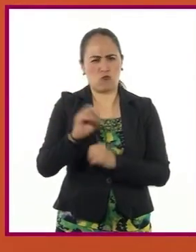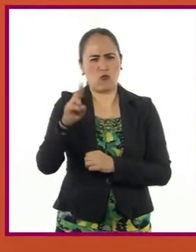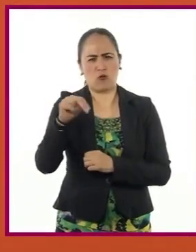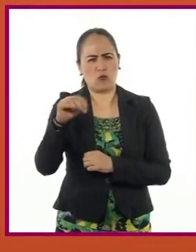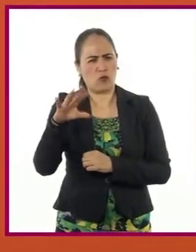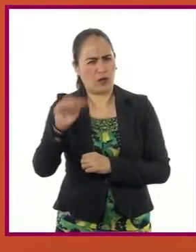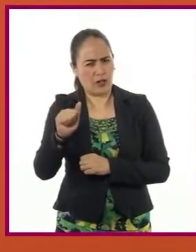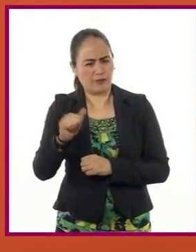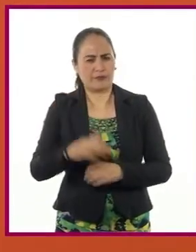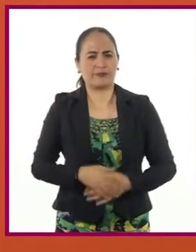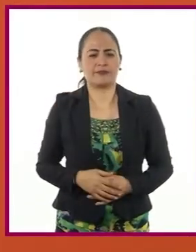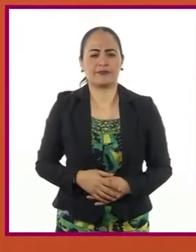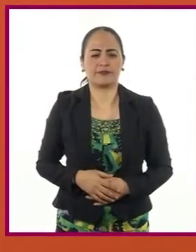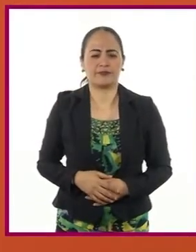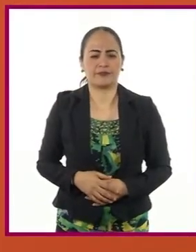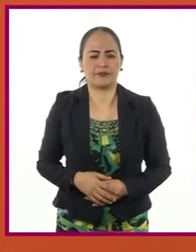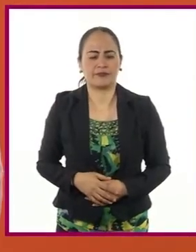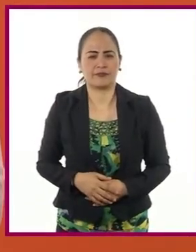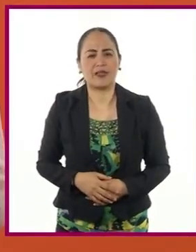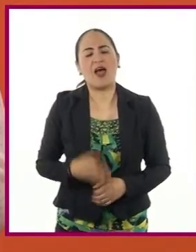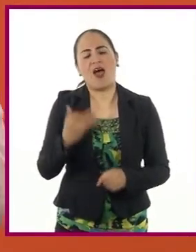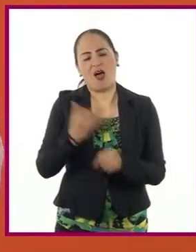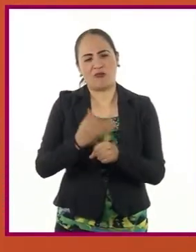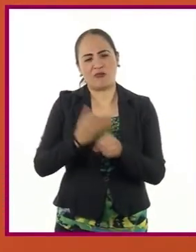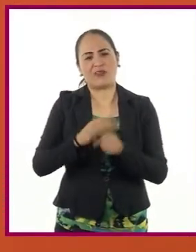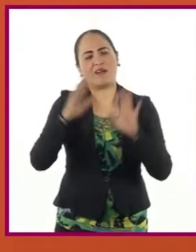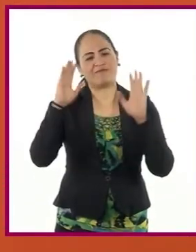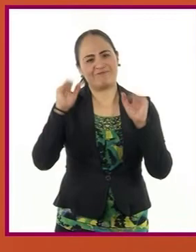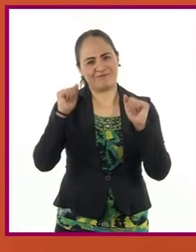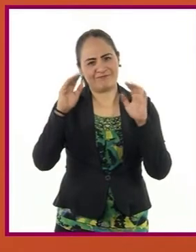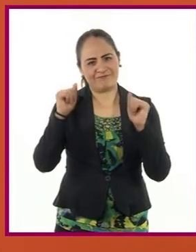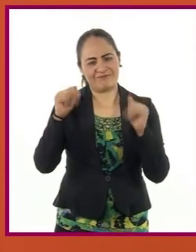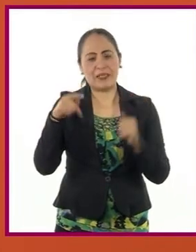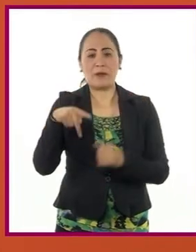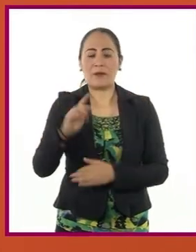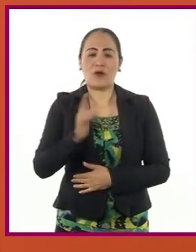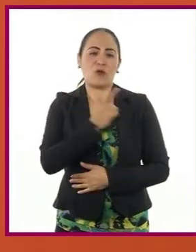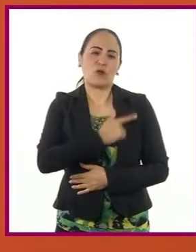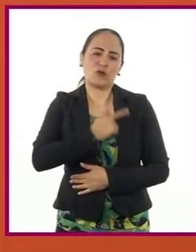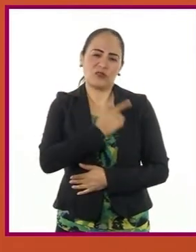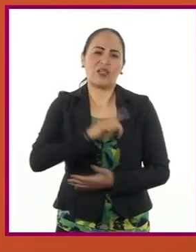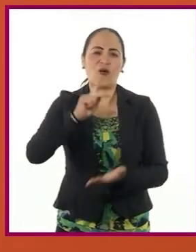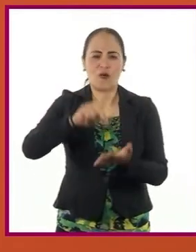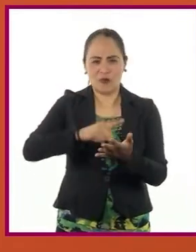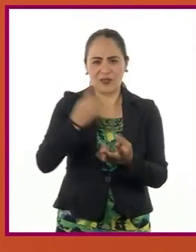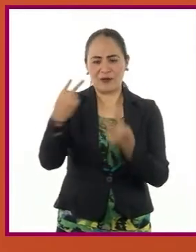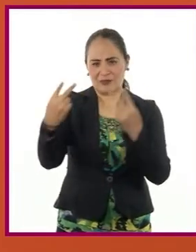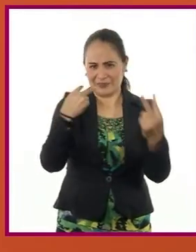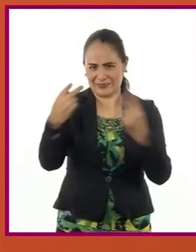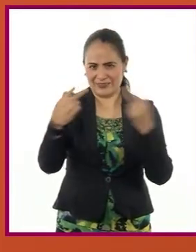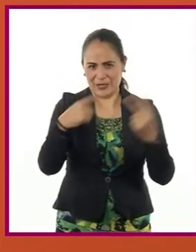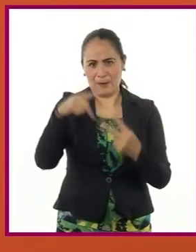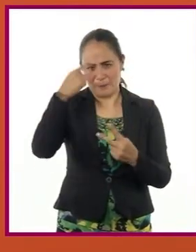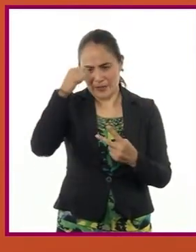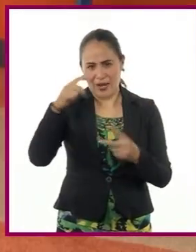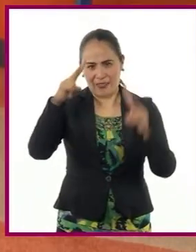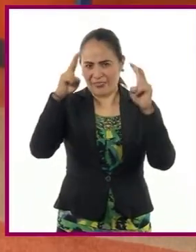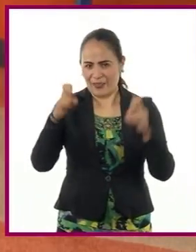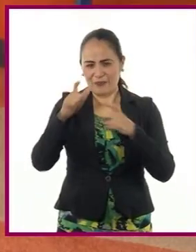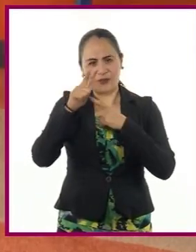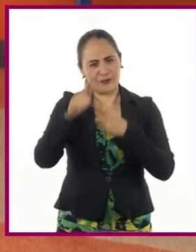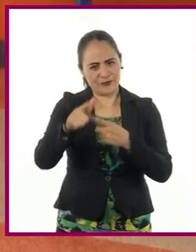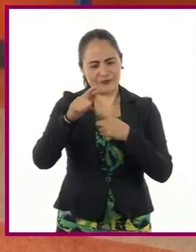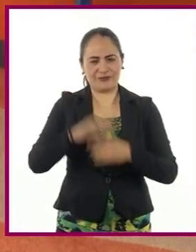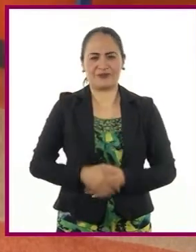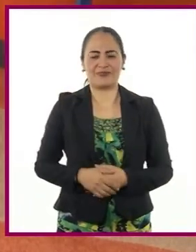mismos. Por el momento tenemos que despedirnos, pero nos encantaría que regresen para que podamos seguir tratando sobre este tema.